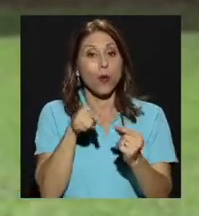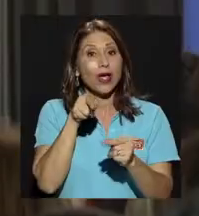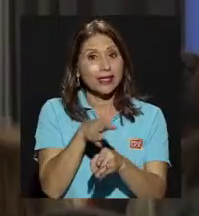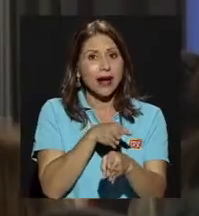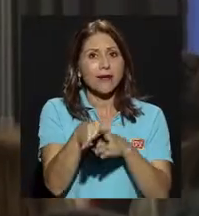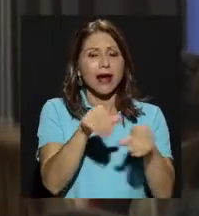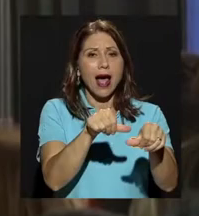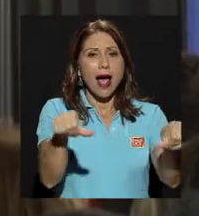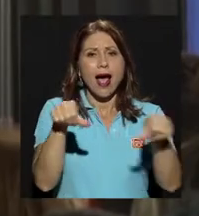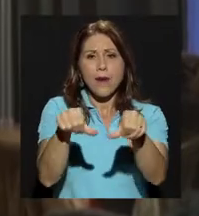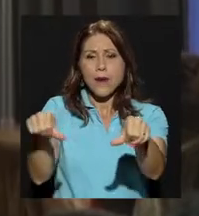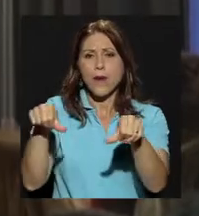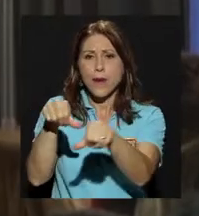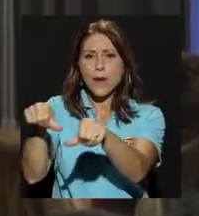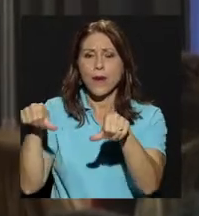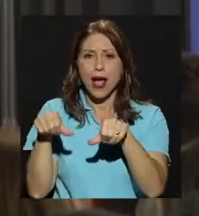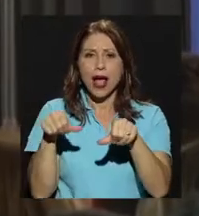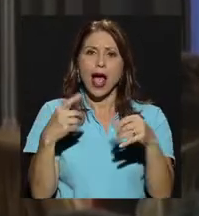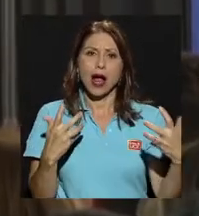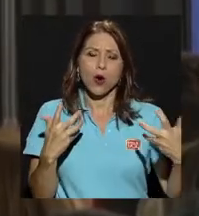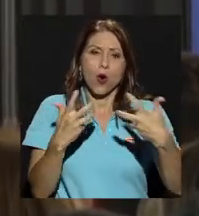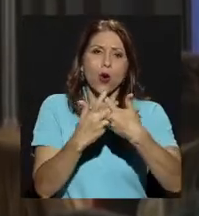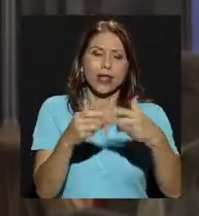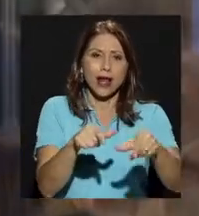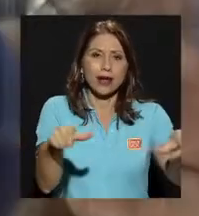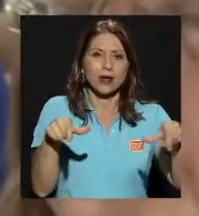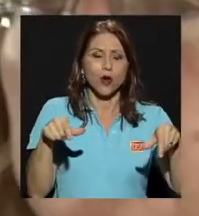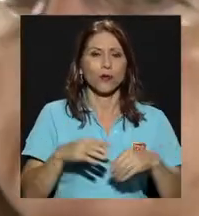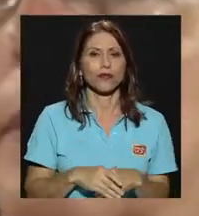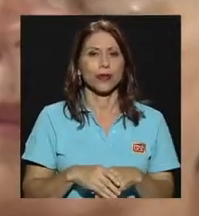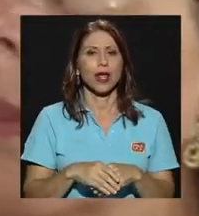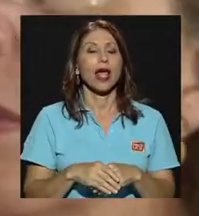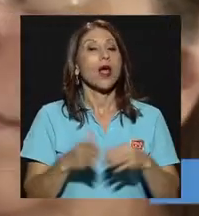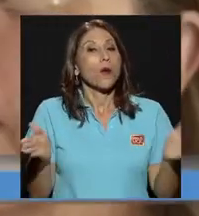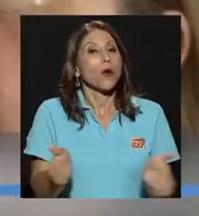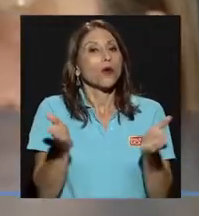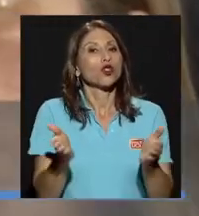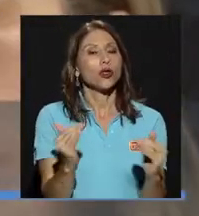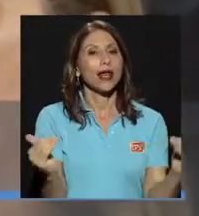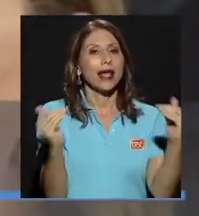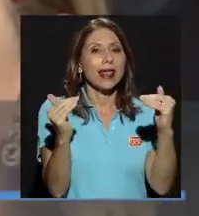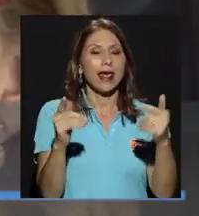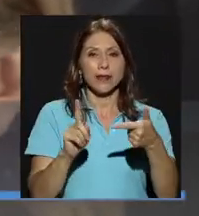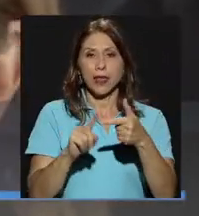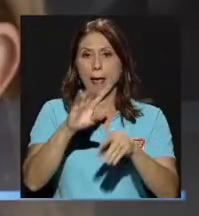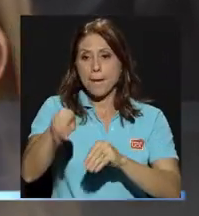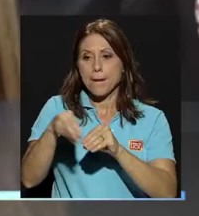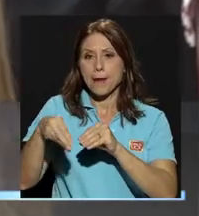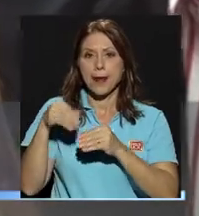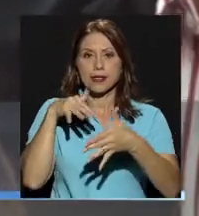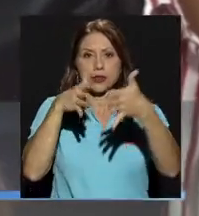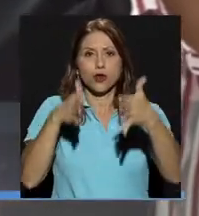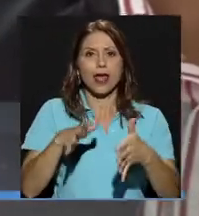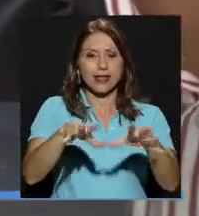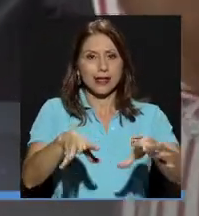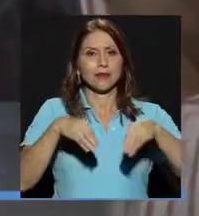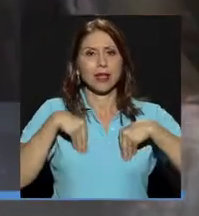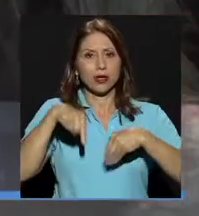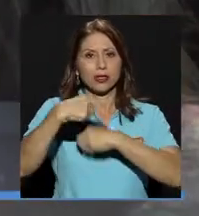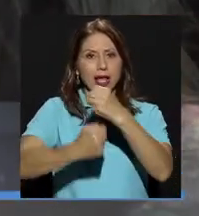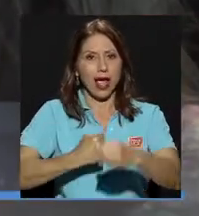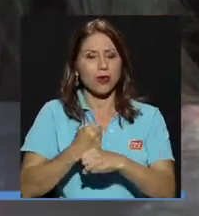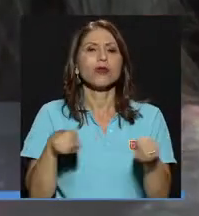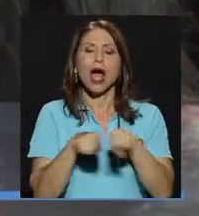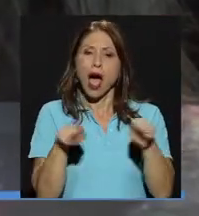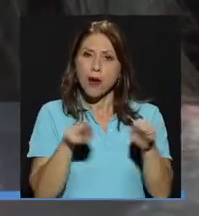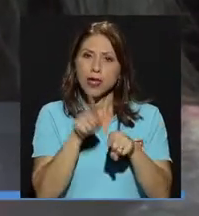carrera multidisciplinaria acorde a la región. La promoción de la equidad y mayor cantidad de estudiantes admitidos este año han